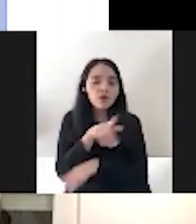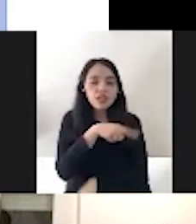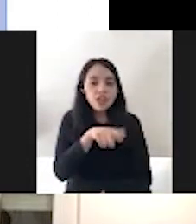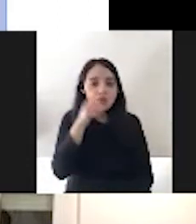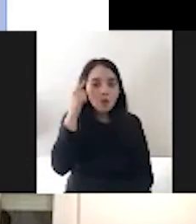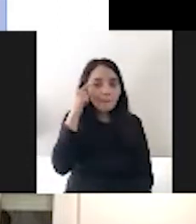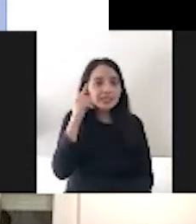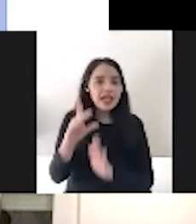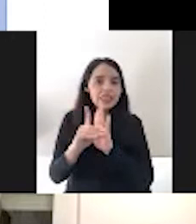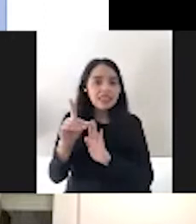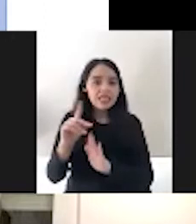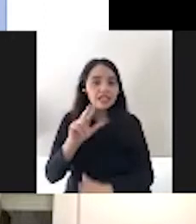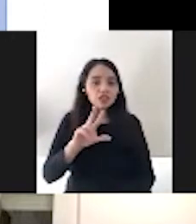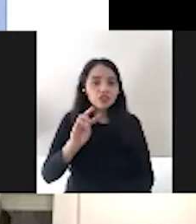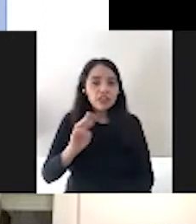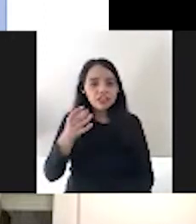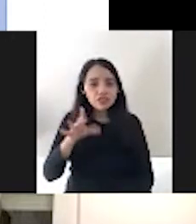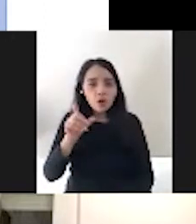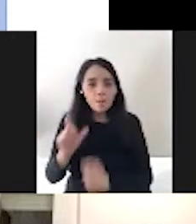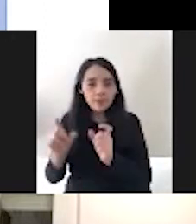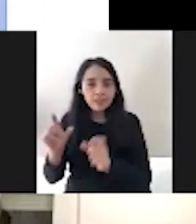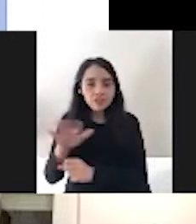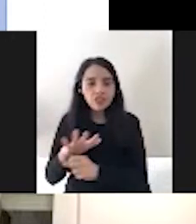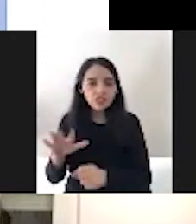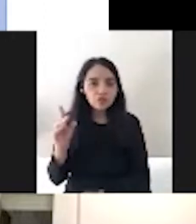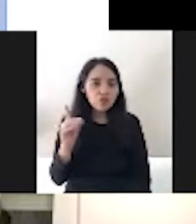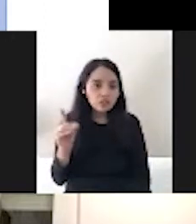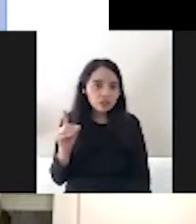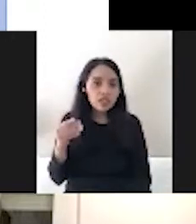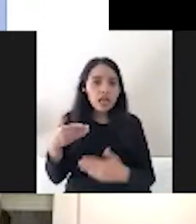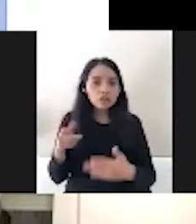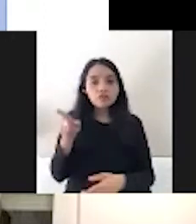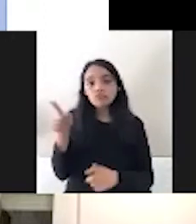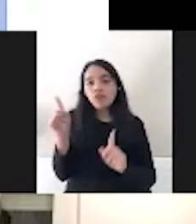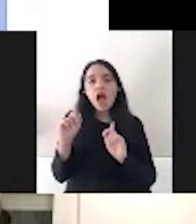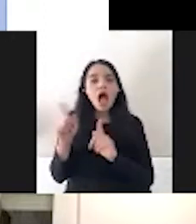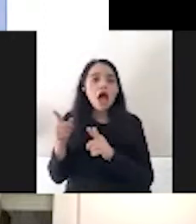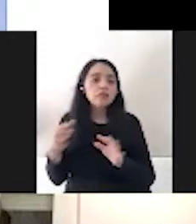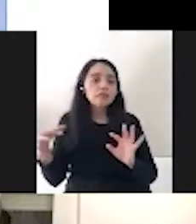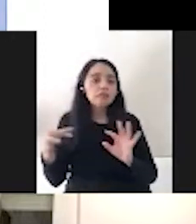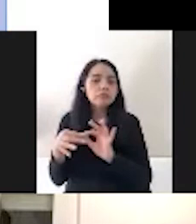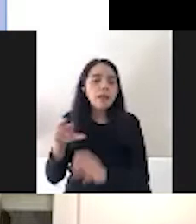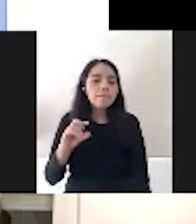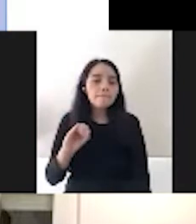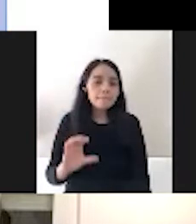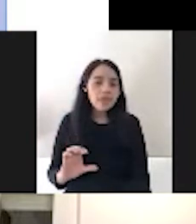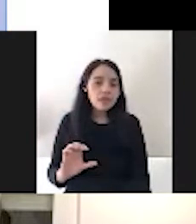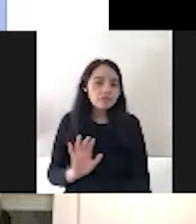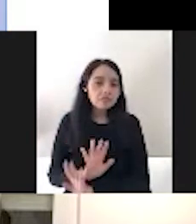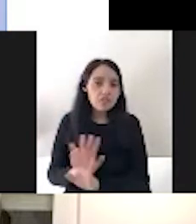enfoca en las personas con discapacidad, por tanto, es un tema que le pertenece al PIE, a los programas de integración escolar.